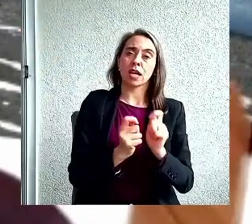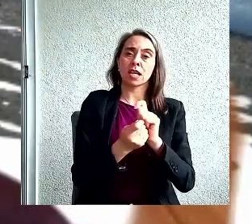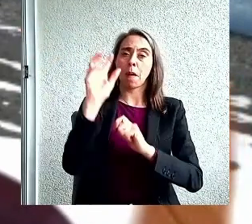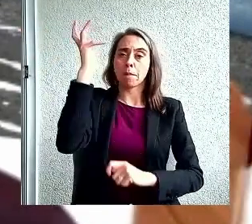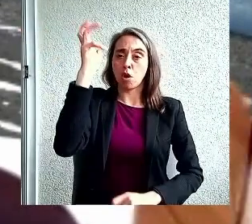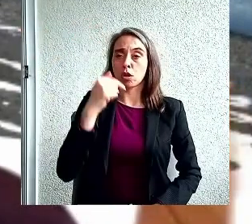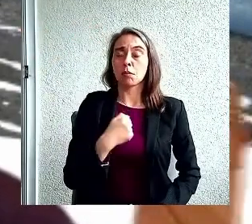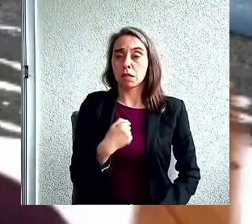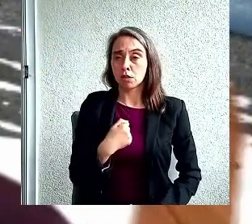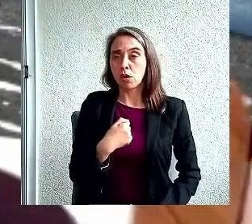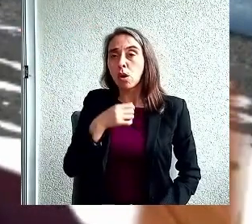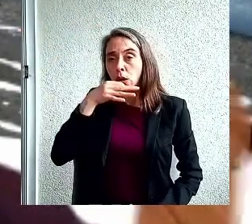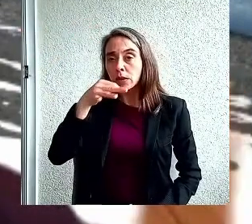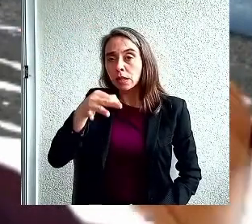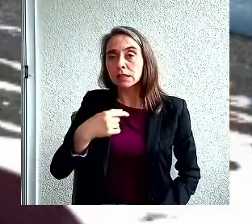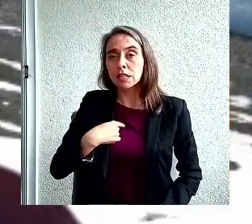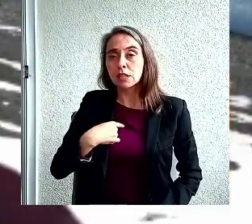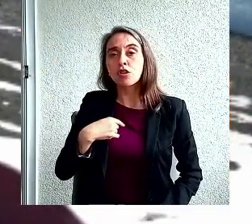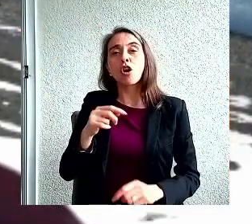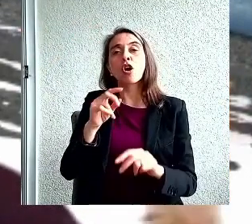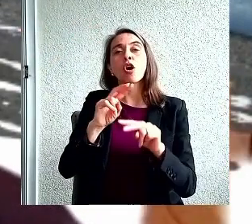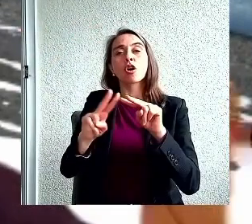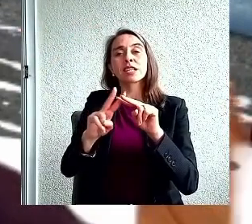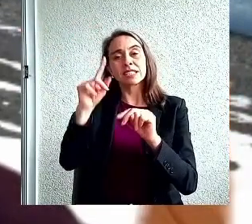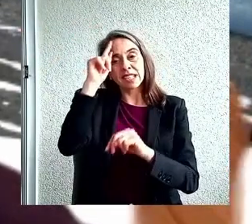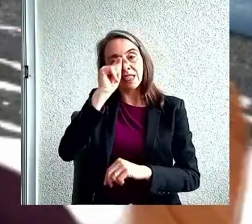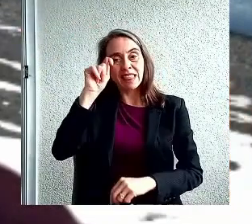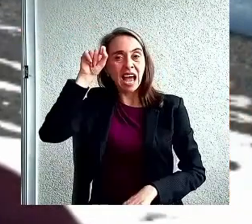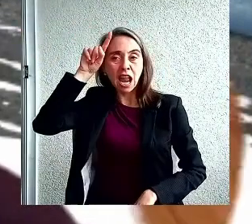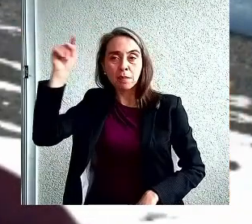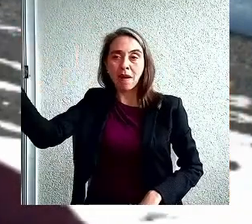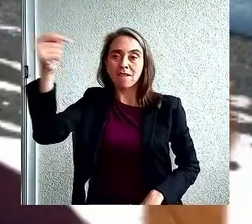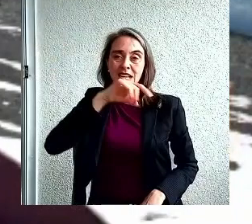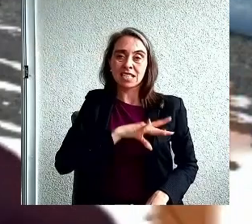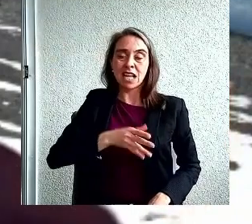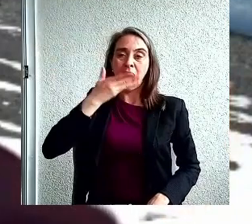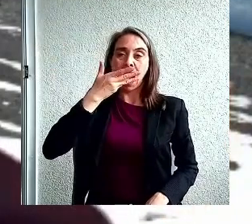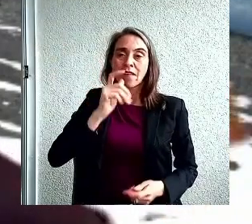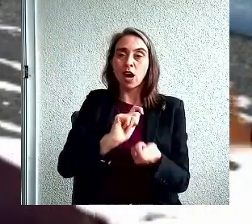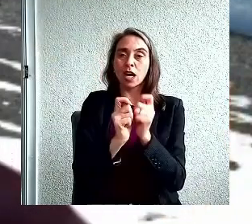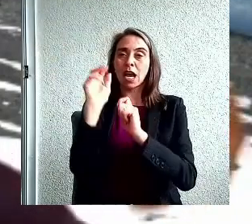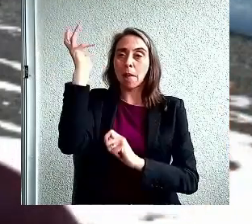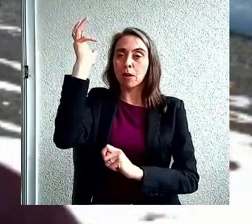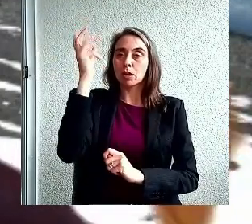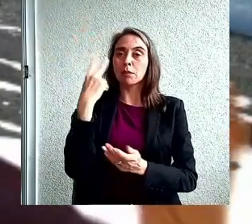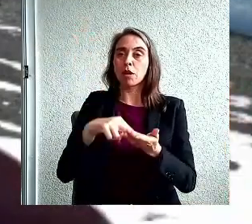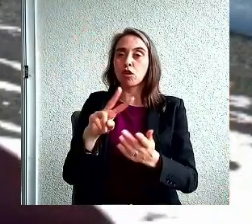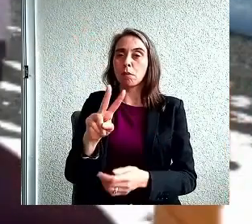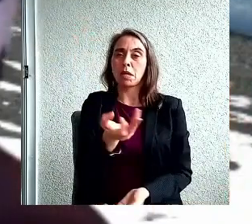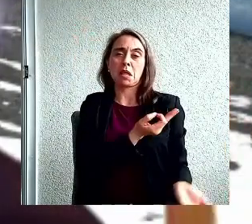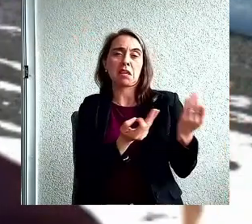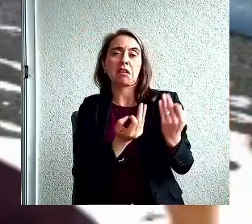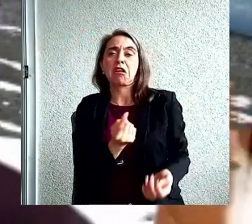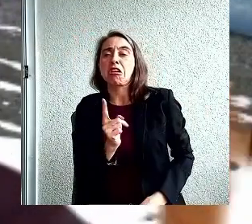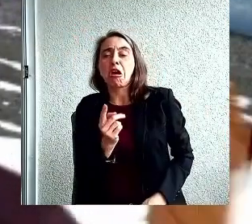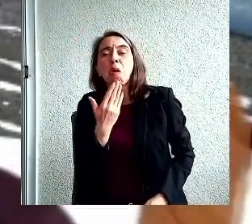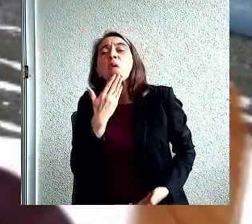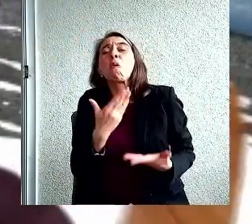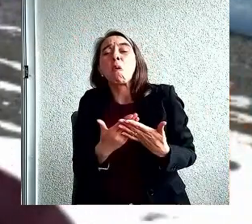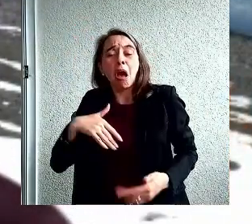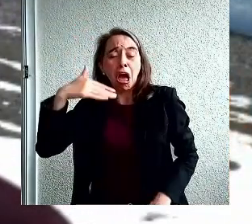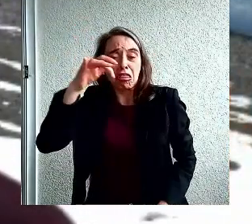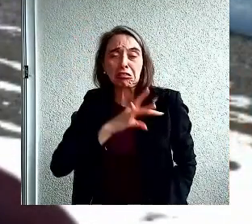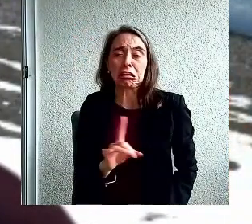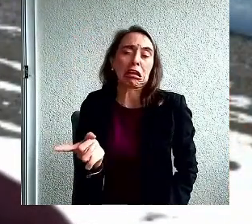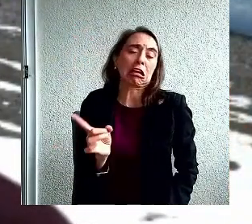año 2002, me dijeron que eso no iba a ocurrir en Chile, porque nadie estaba tan atento a lo que está ocurriendo hoy día, 20 años después o 19